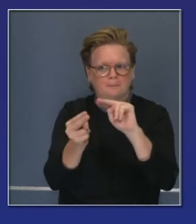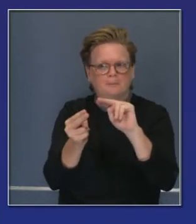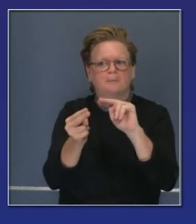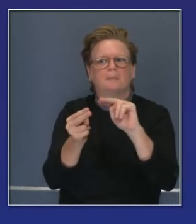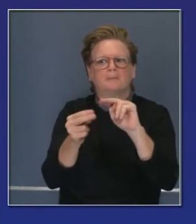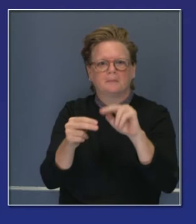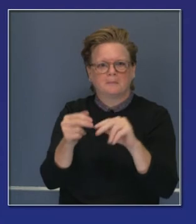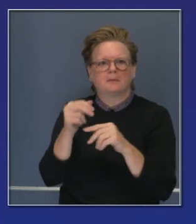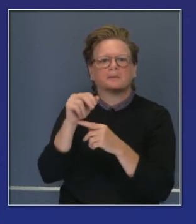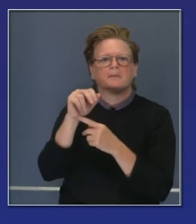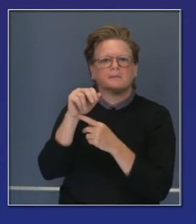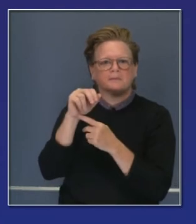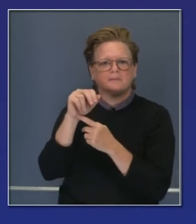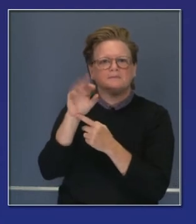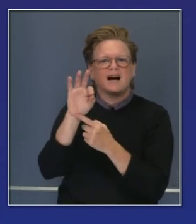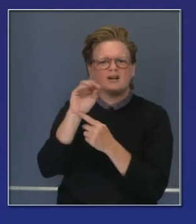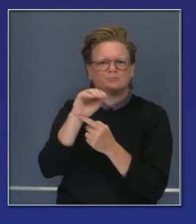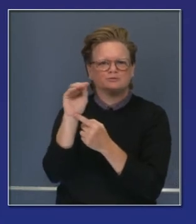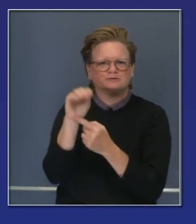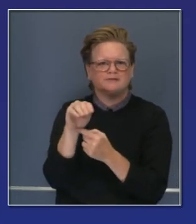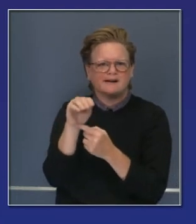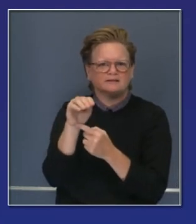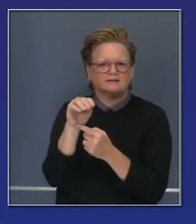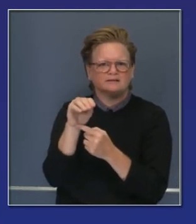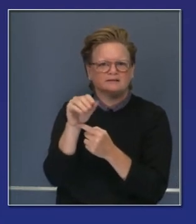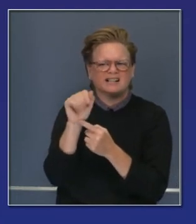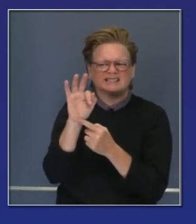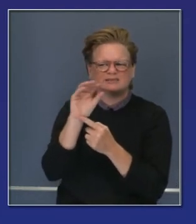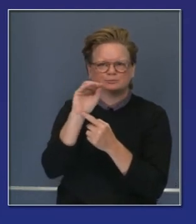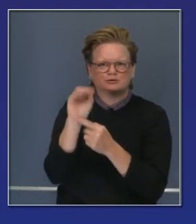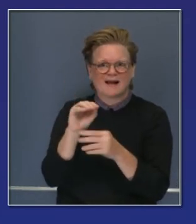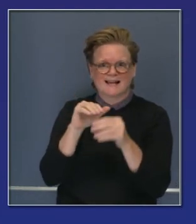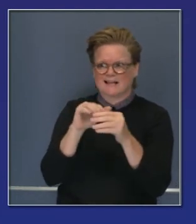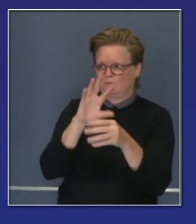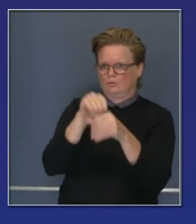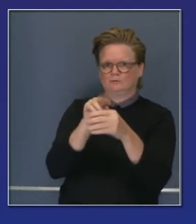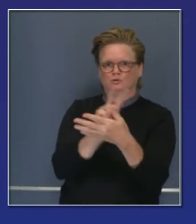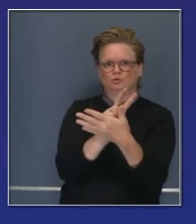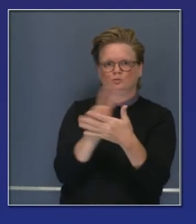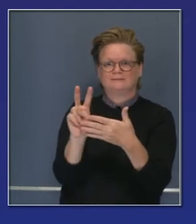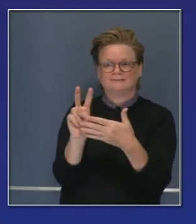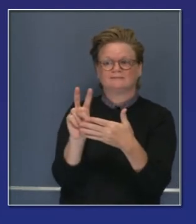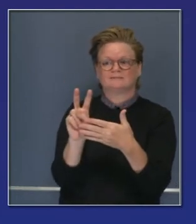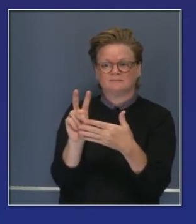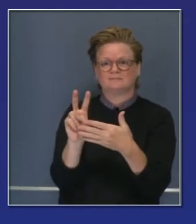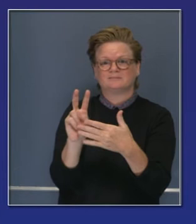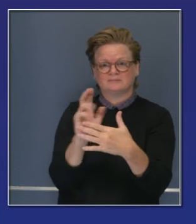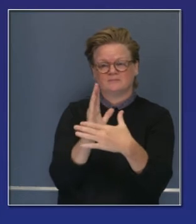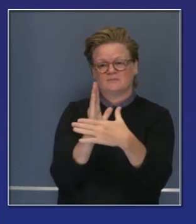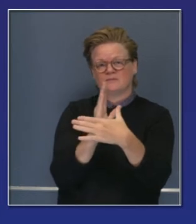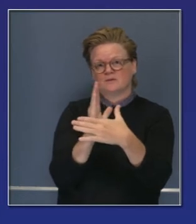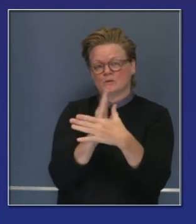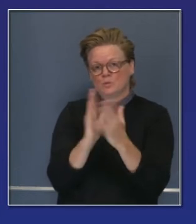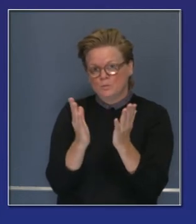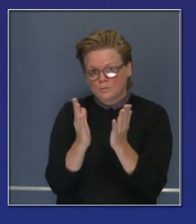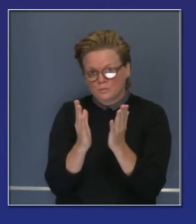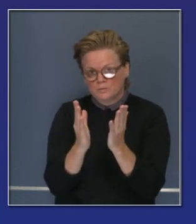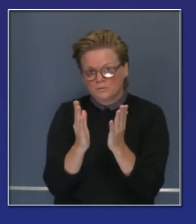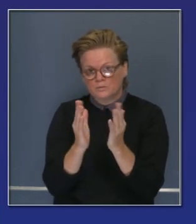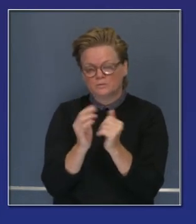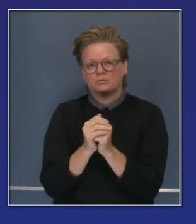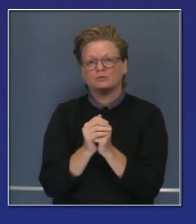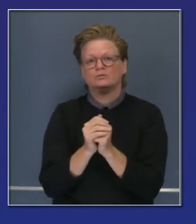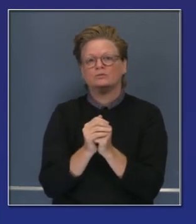Estamos ahora con una disminución de 19% en los últimos 14 días. Y la gente me pregunta, y no